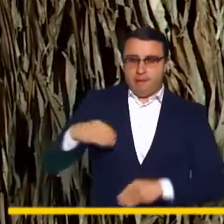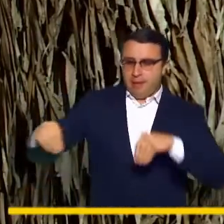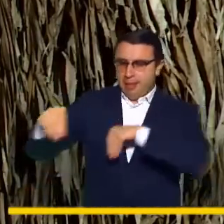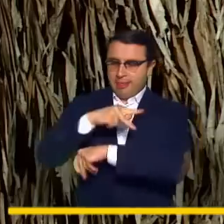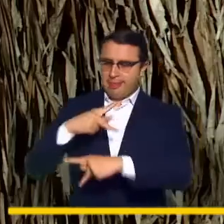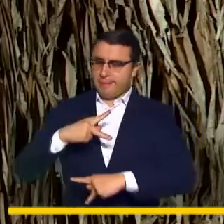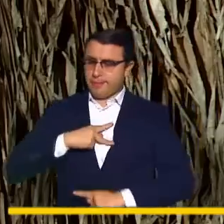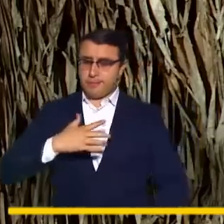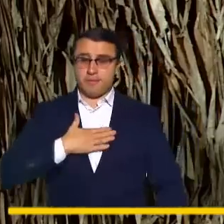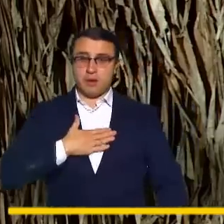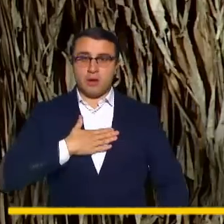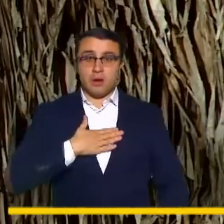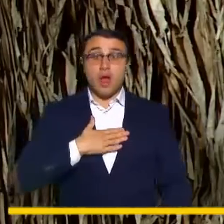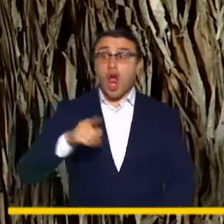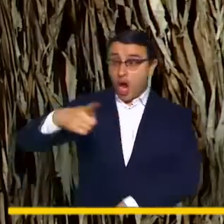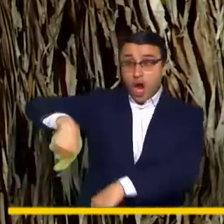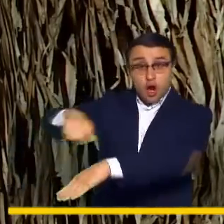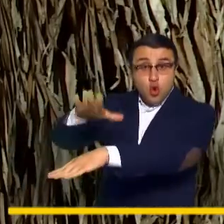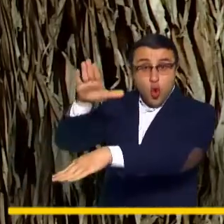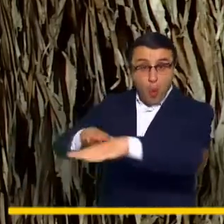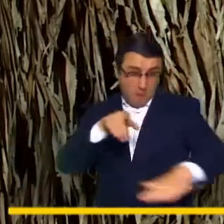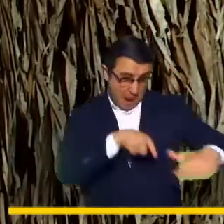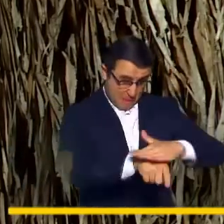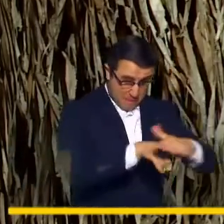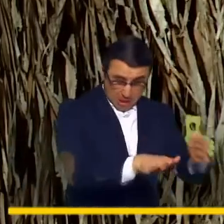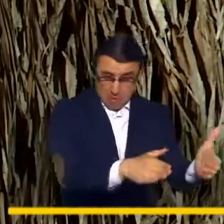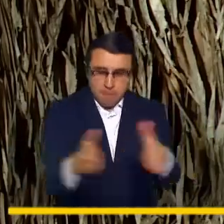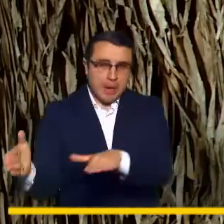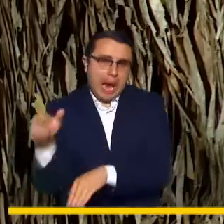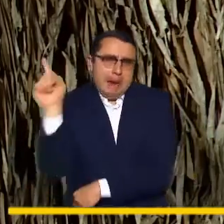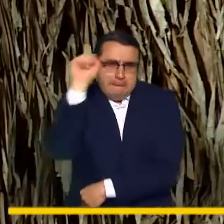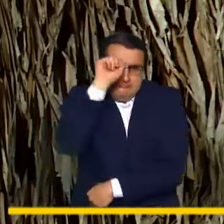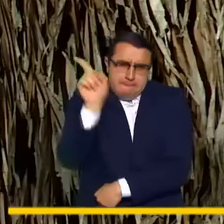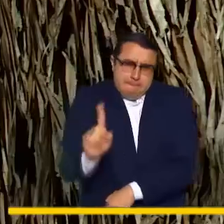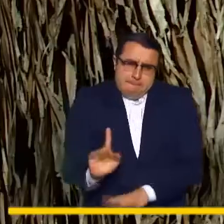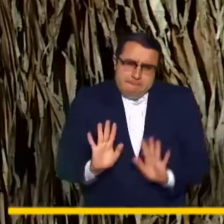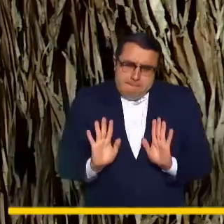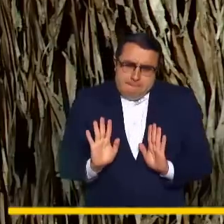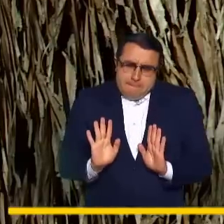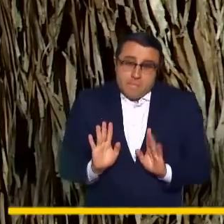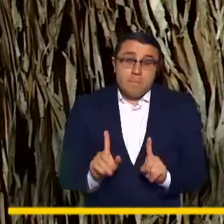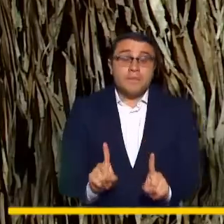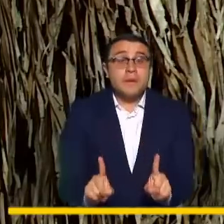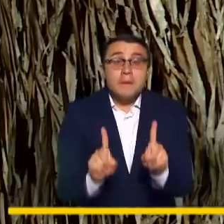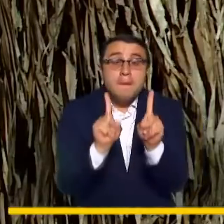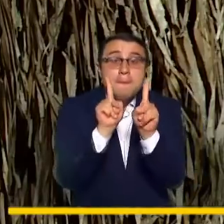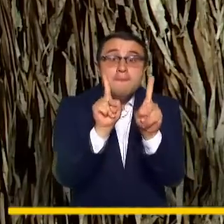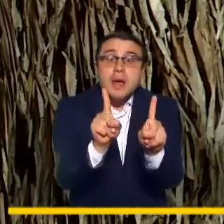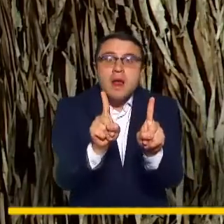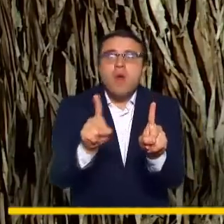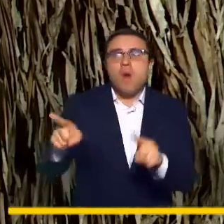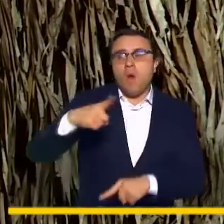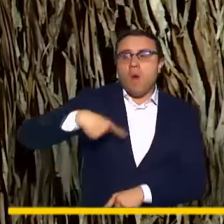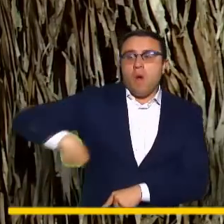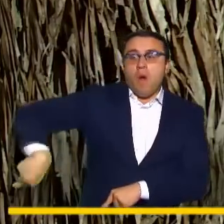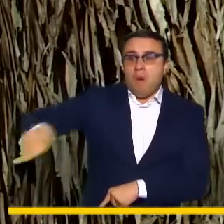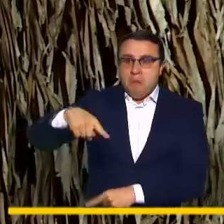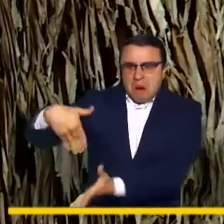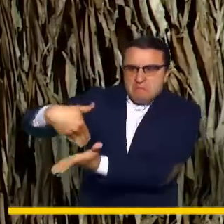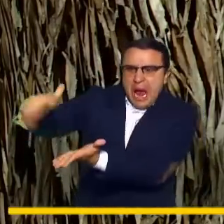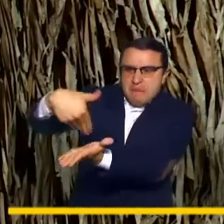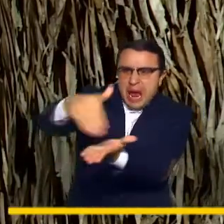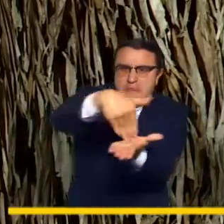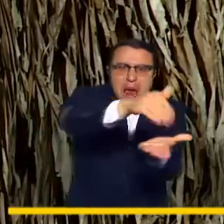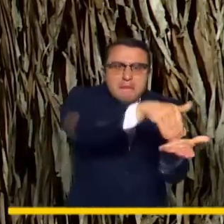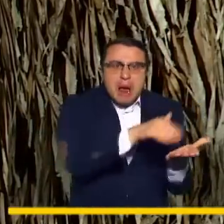No voy a acusarlos de la masacre, no sabemos de eso, pero se quedó beneficiaria del